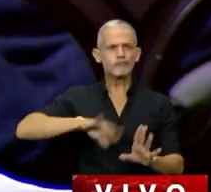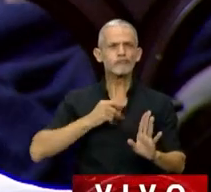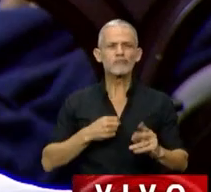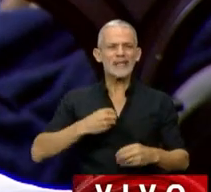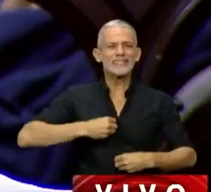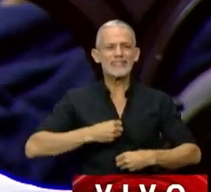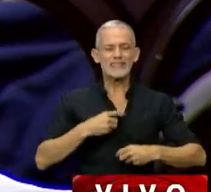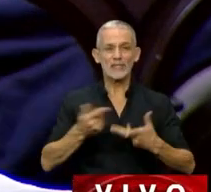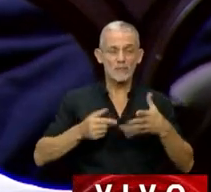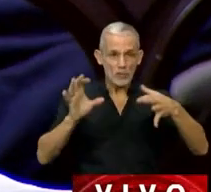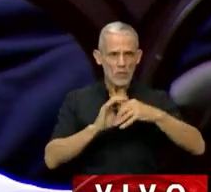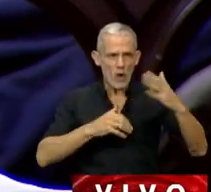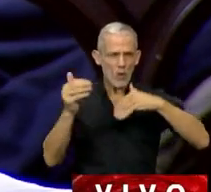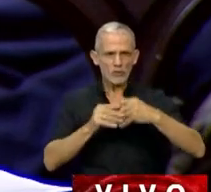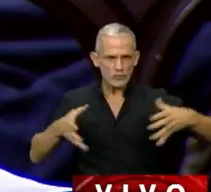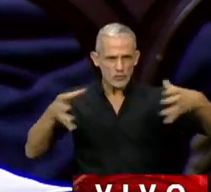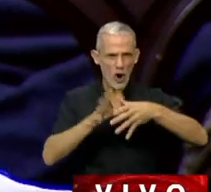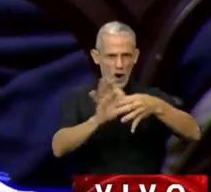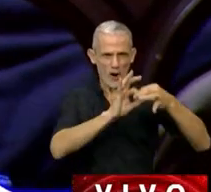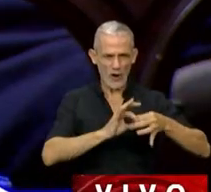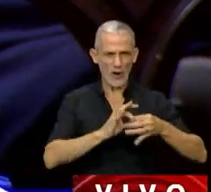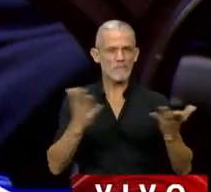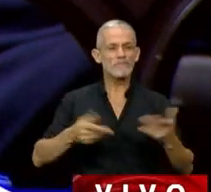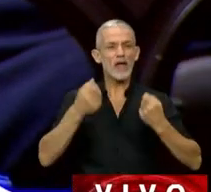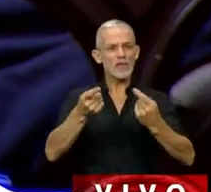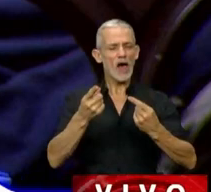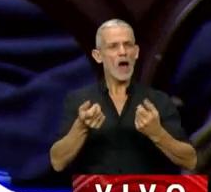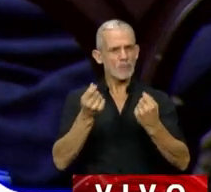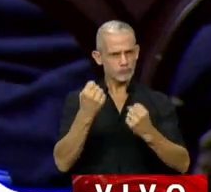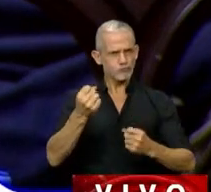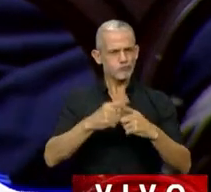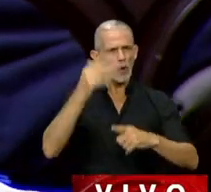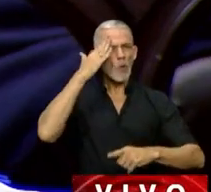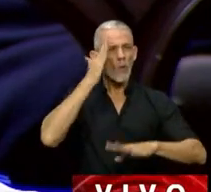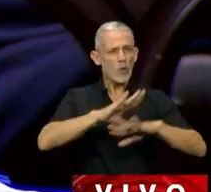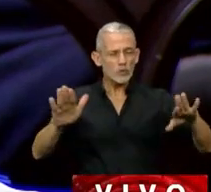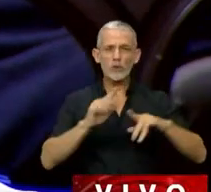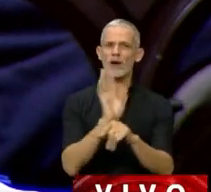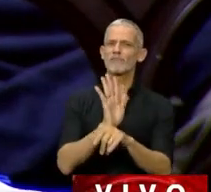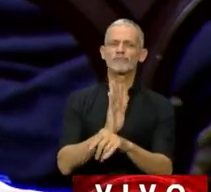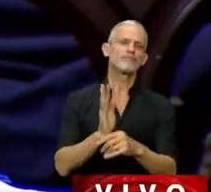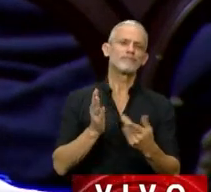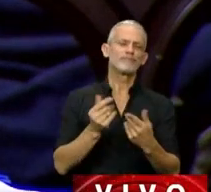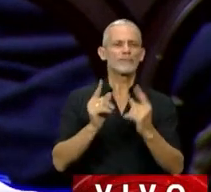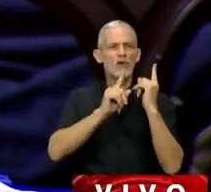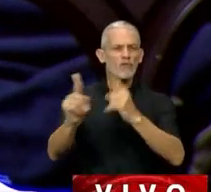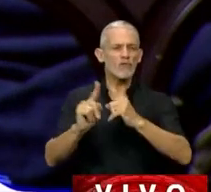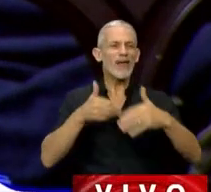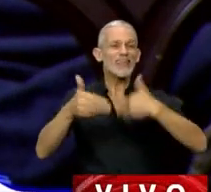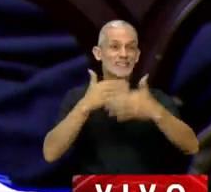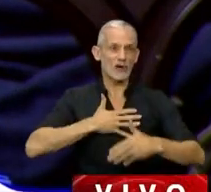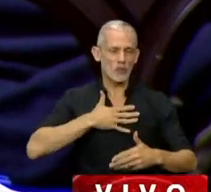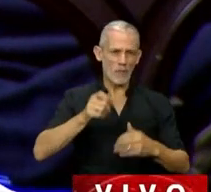los sentimientos y la construcción colectiva. Al fortalecer la cultura, estamos preservando el desarrollo